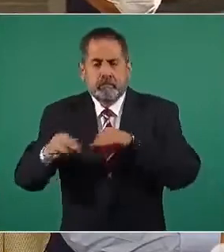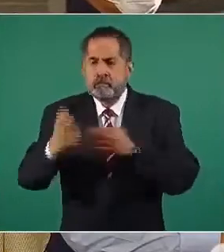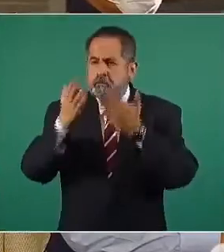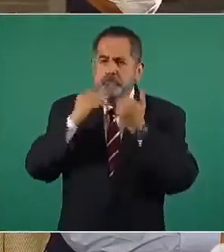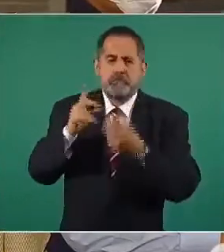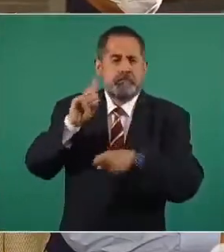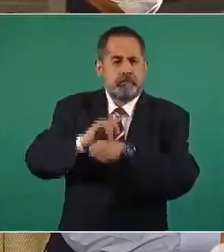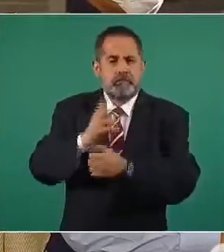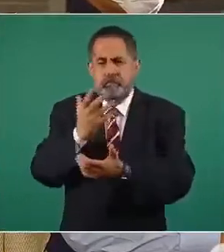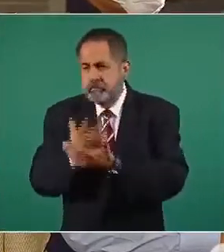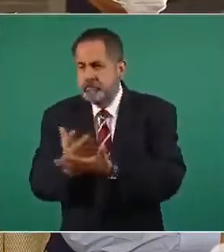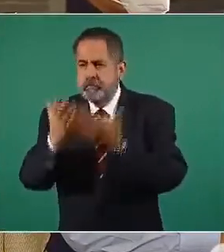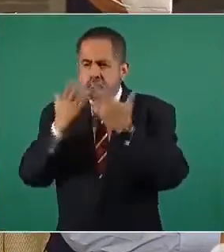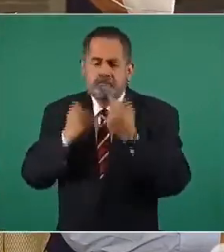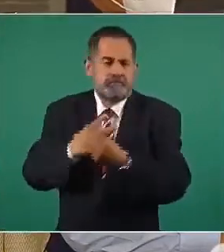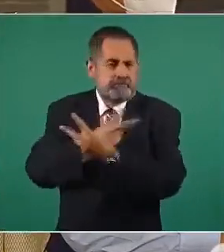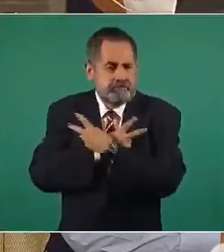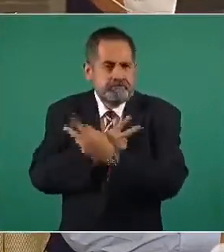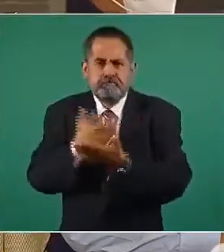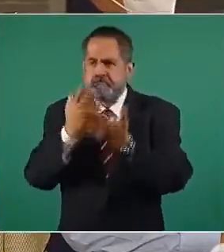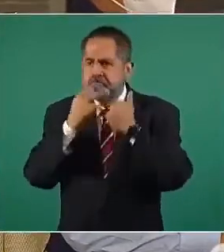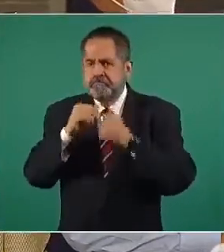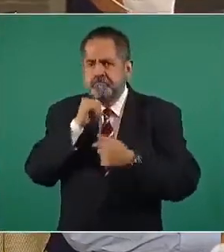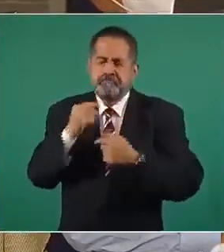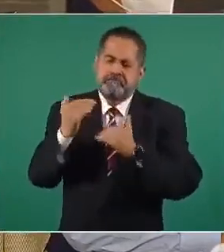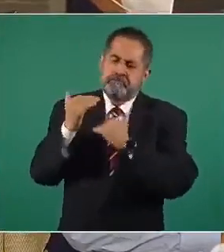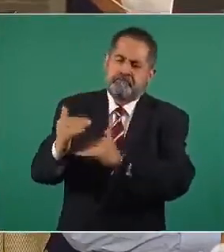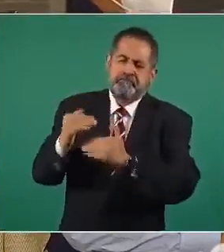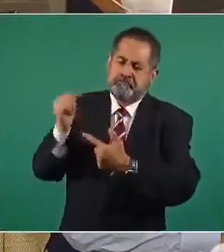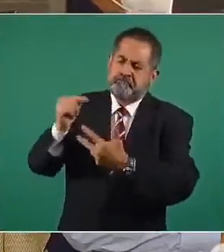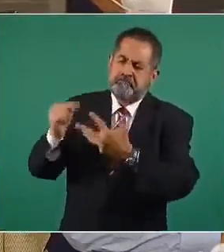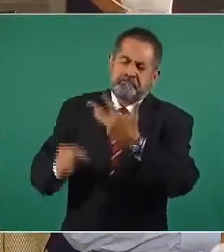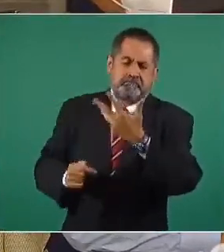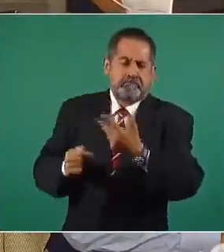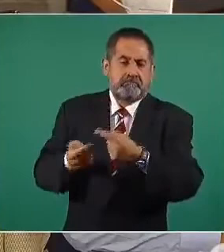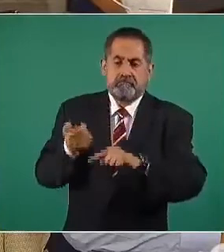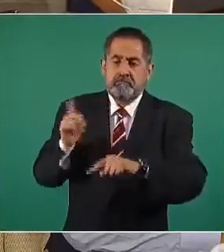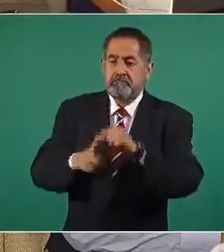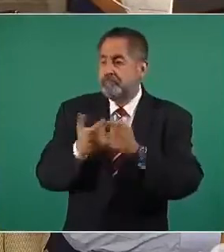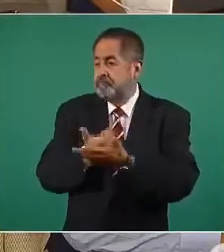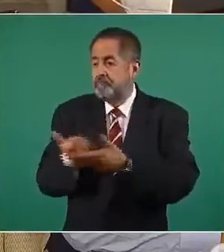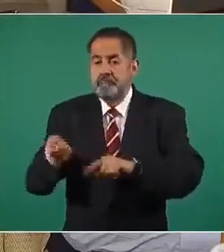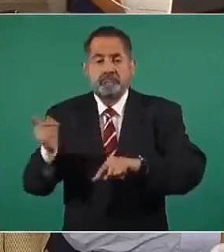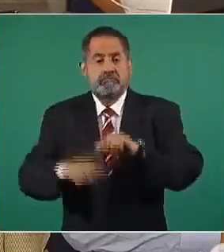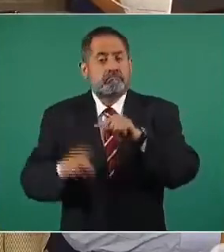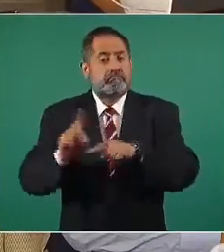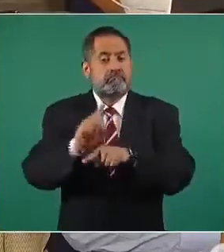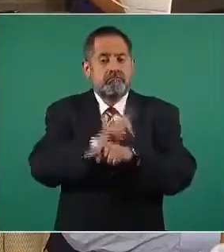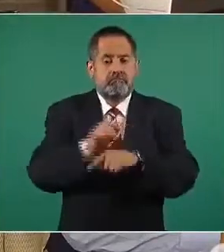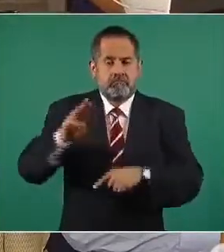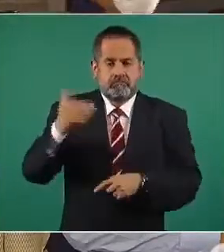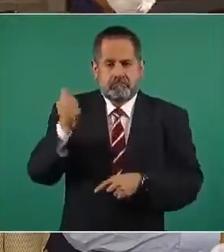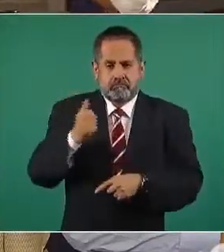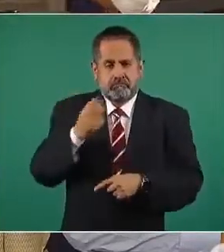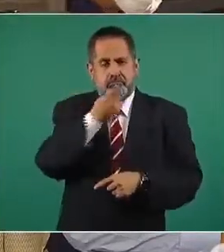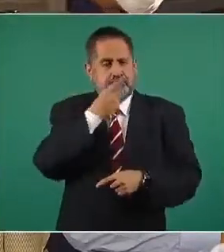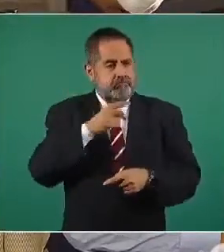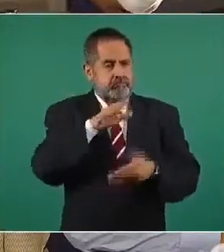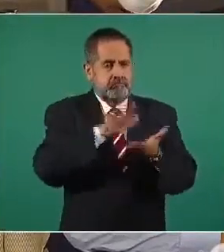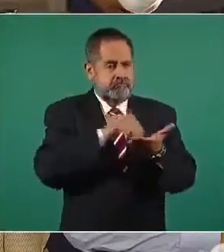tienen días de vacaciones, les han limitado, reducido y en algunos casos quitado el sueldo desde el mes de mayo y me piden que le haga